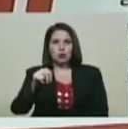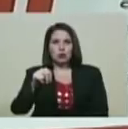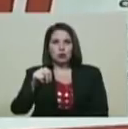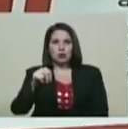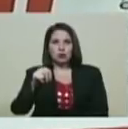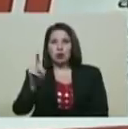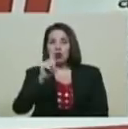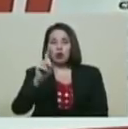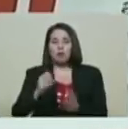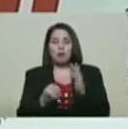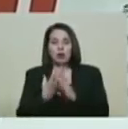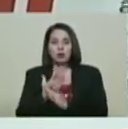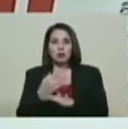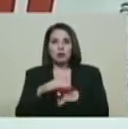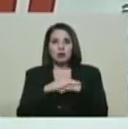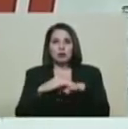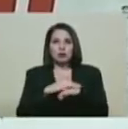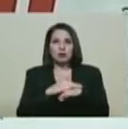En mayo, perdón.